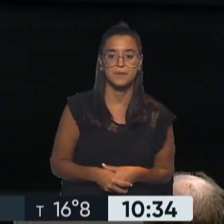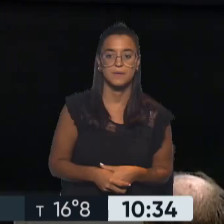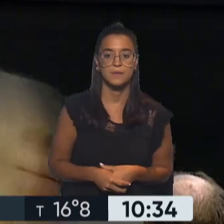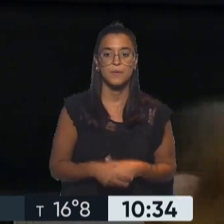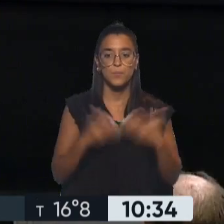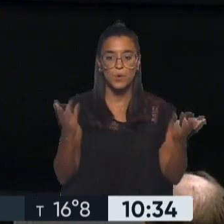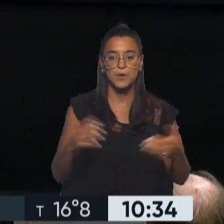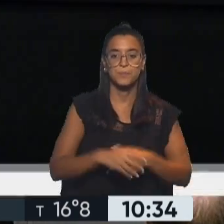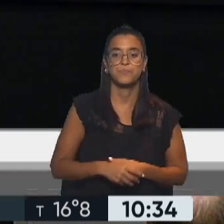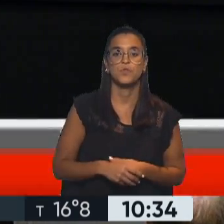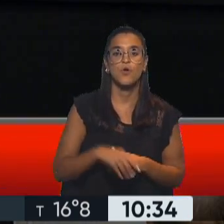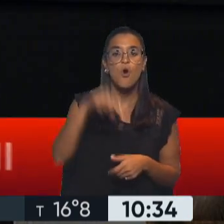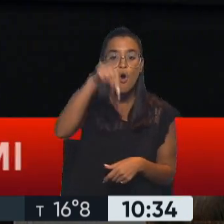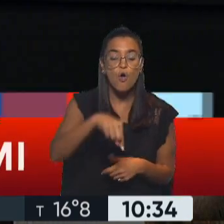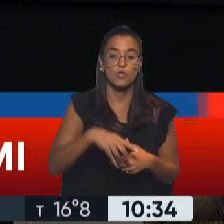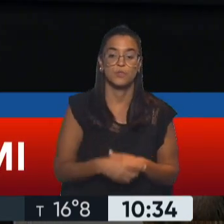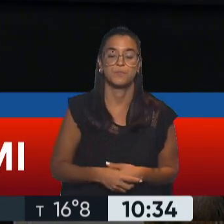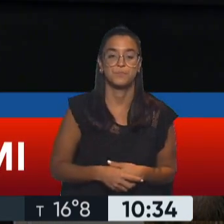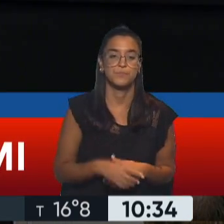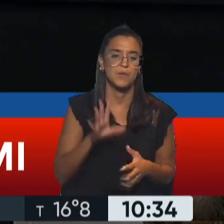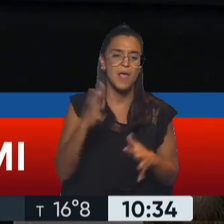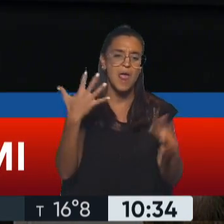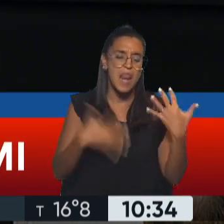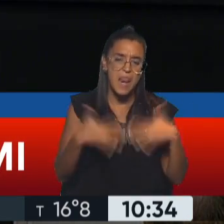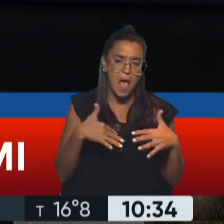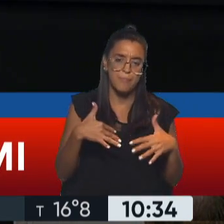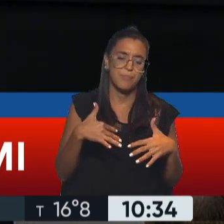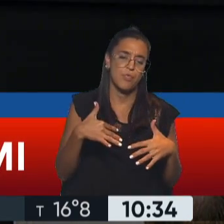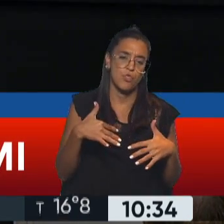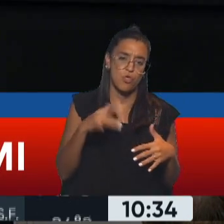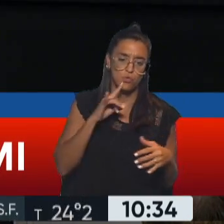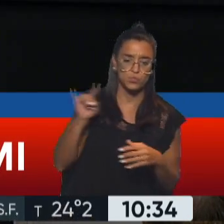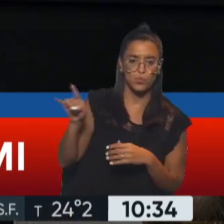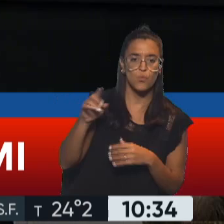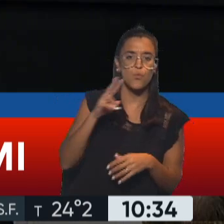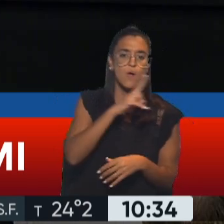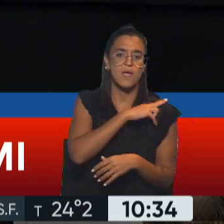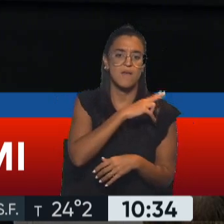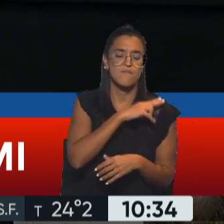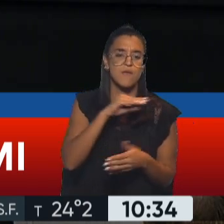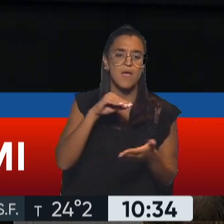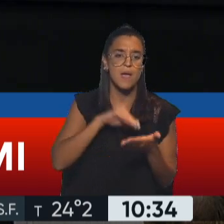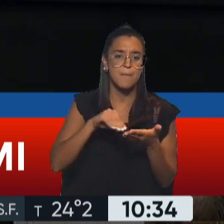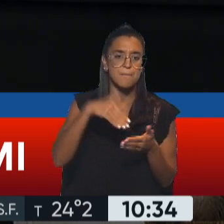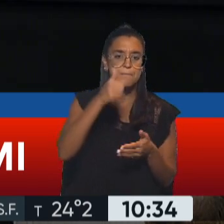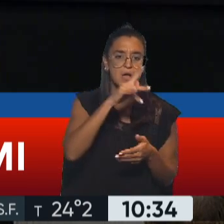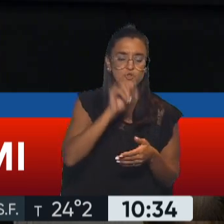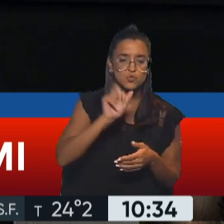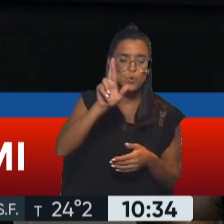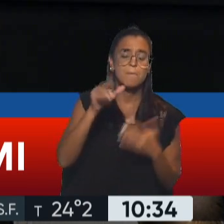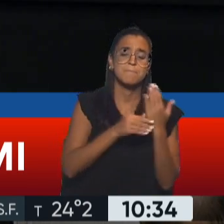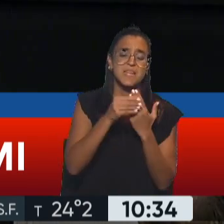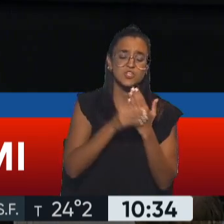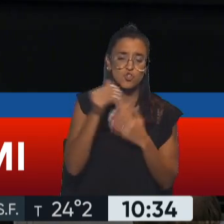Bueno, hoy los voy a dejar muy rápidamente con el señor jefe de gabinete, Juan Mansur, con el señor ministro de